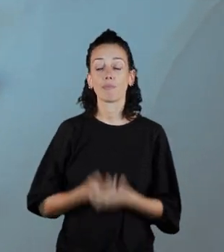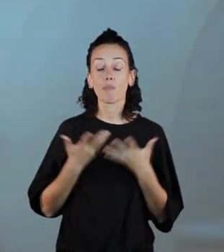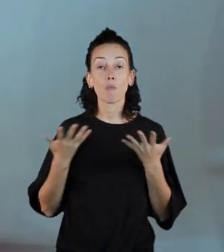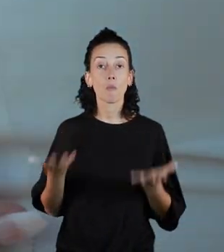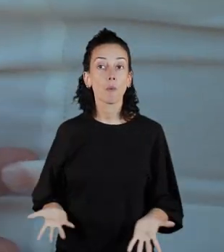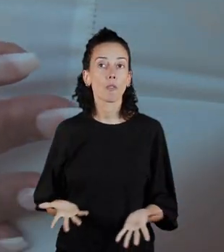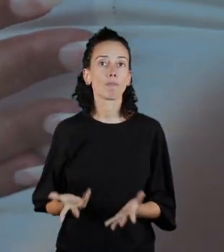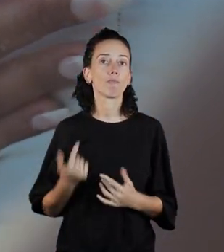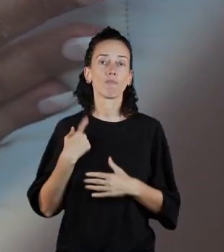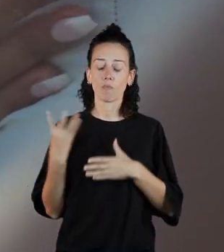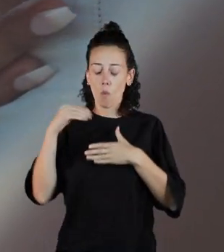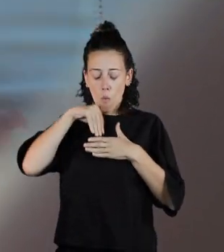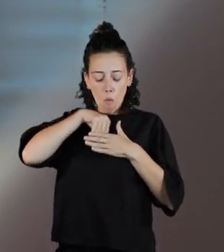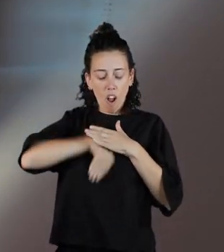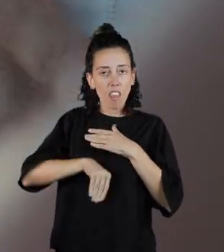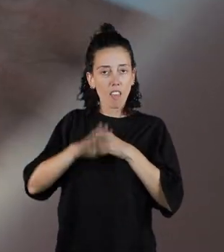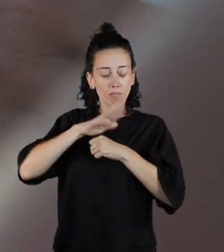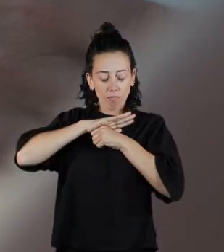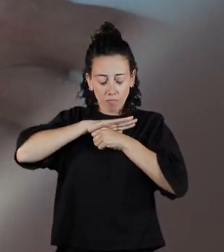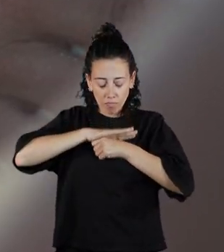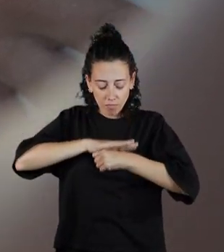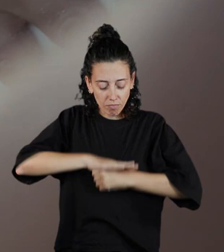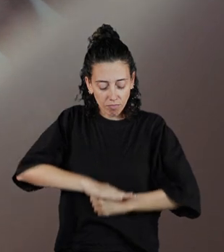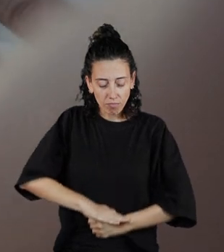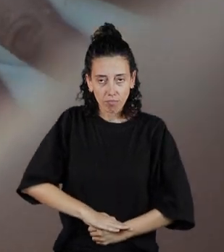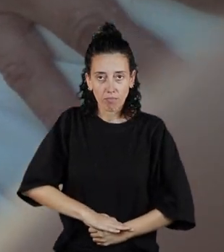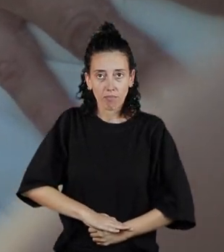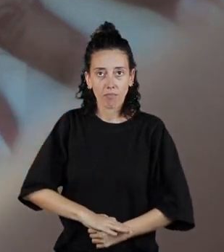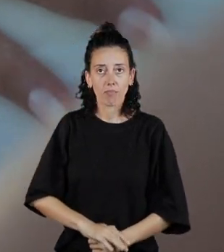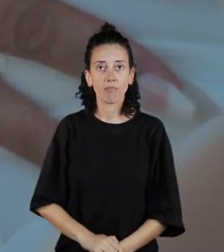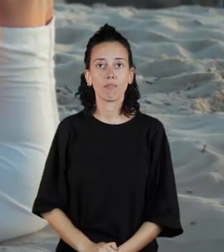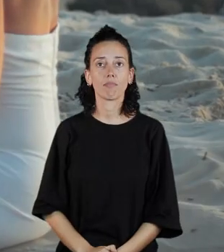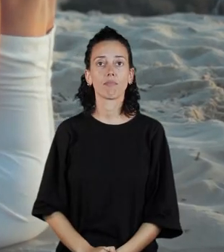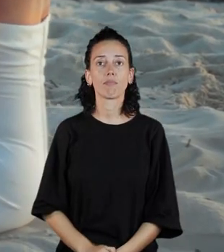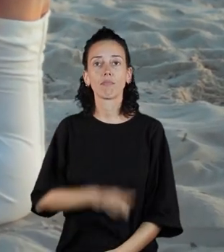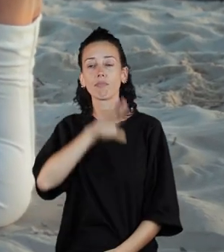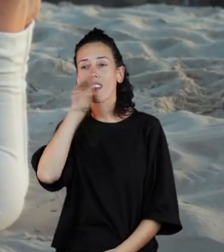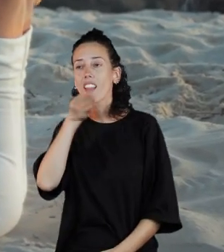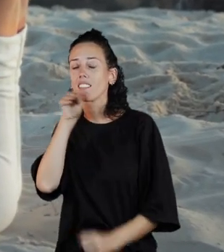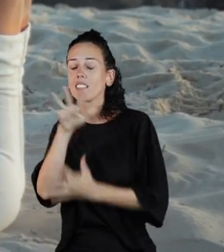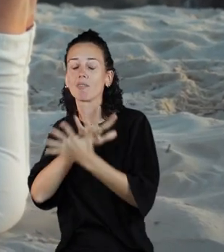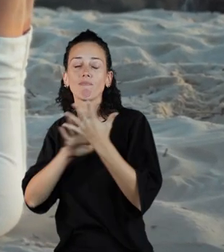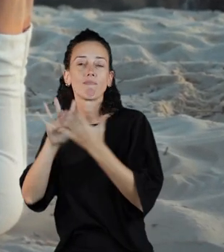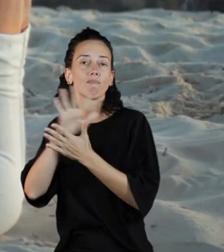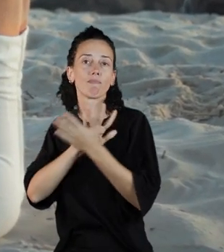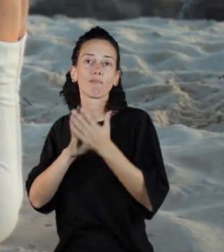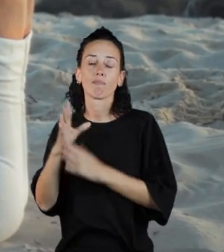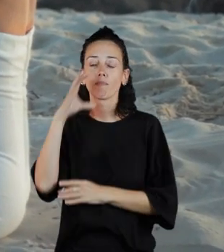Y bueno, me lo guardé. Eso no lo hablé. No lo hablé. Quedó en mí.